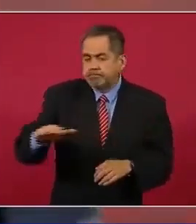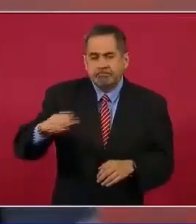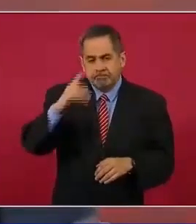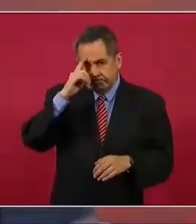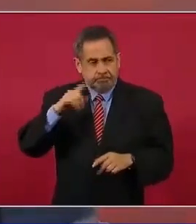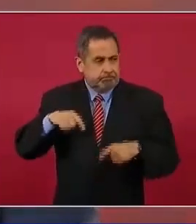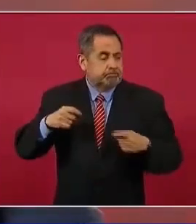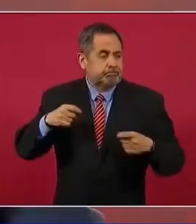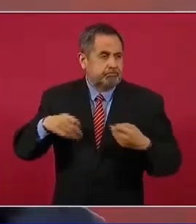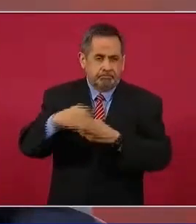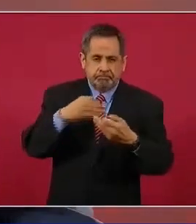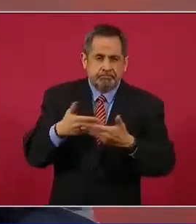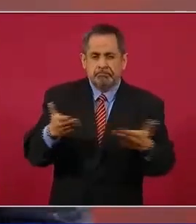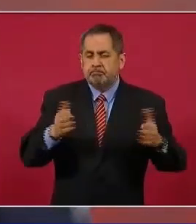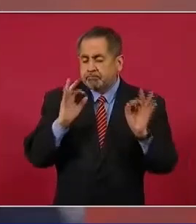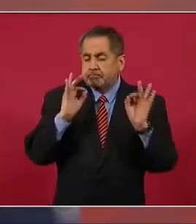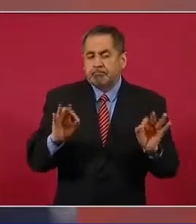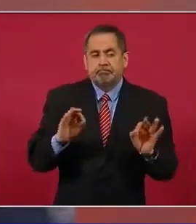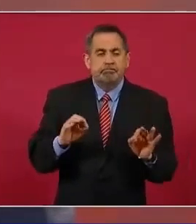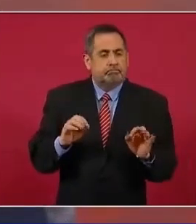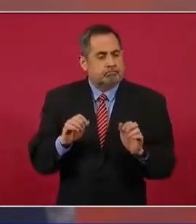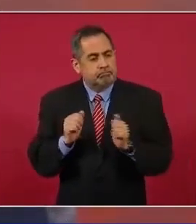para todos, pero que